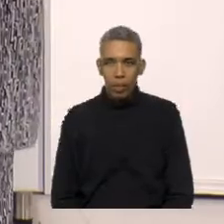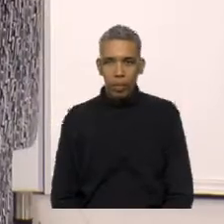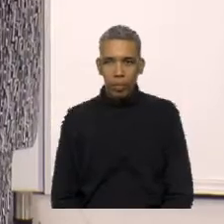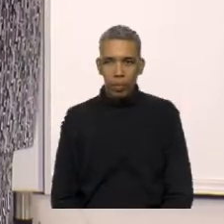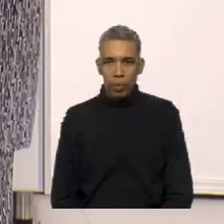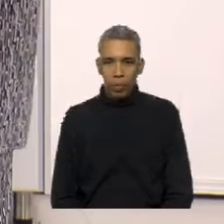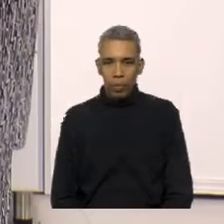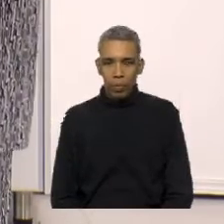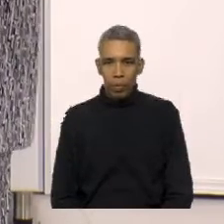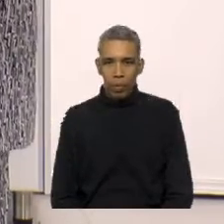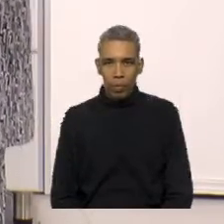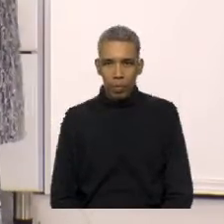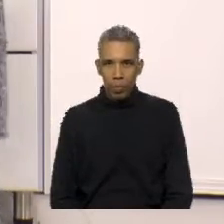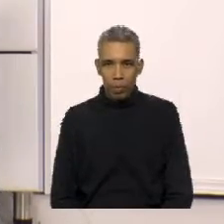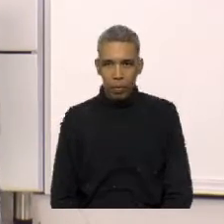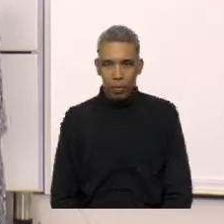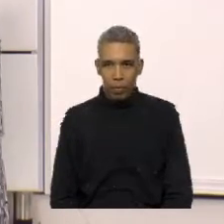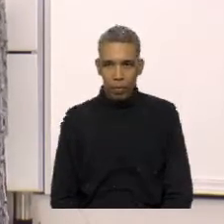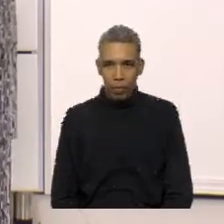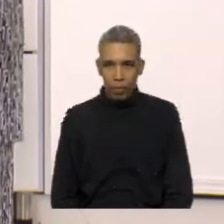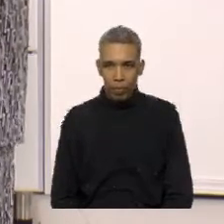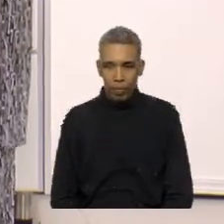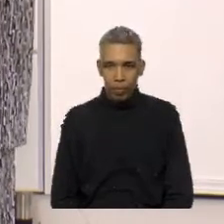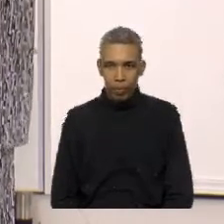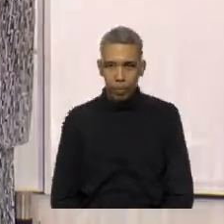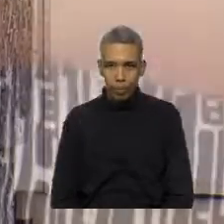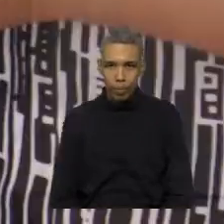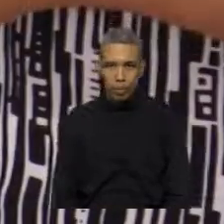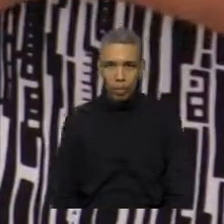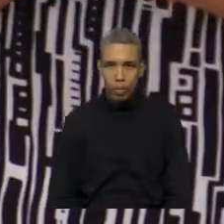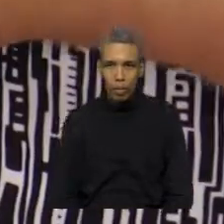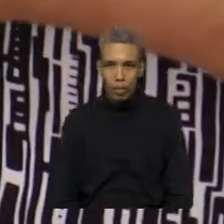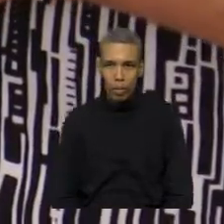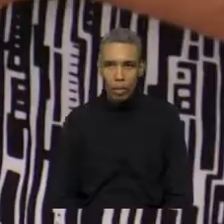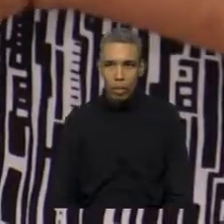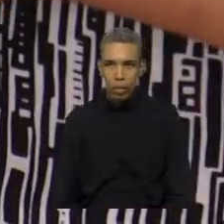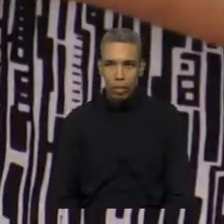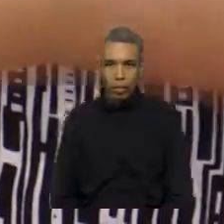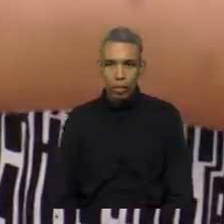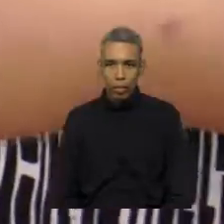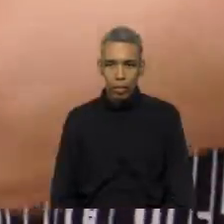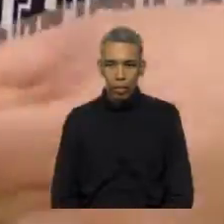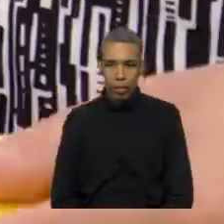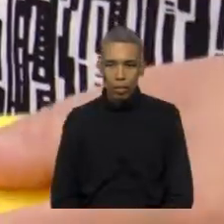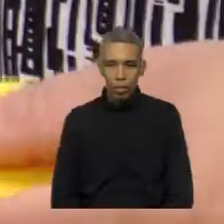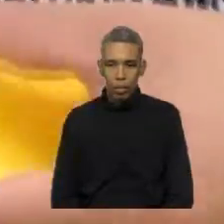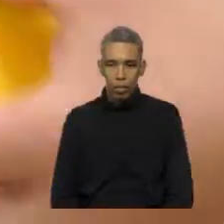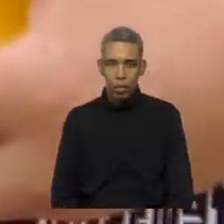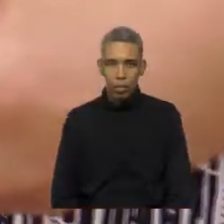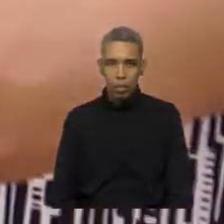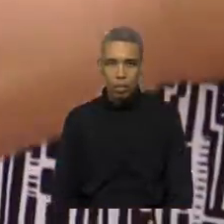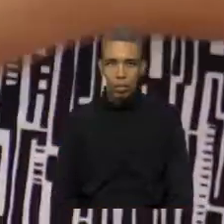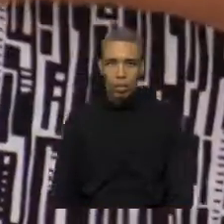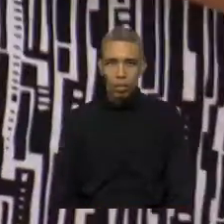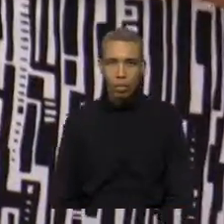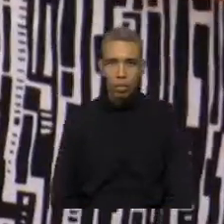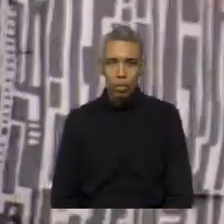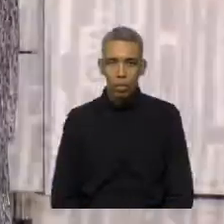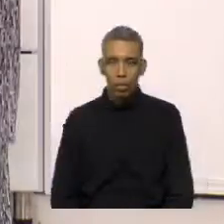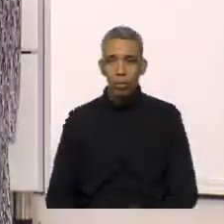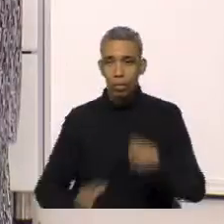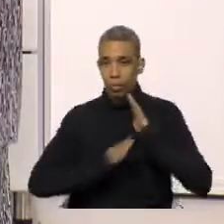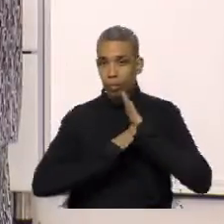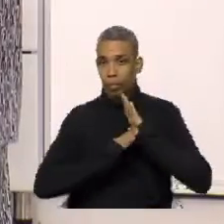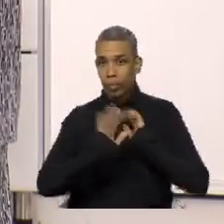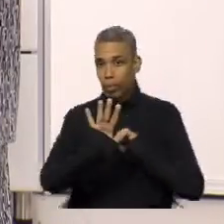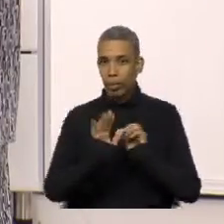vamos a montar también como decoración y como aderezo para el ceviche. Vamos a una pausa comercial